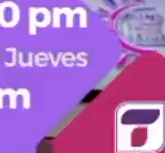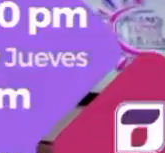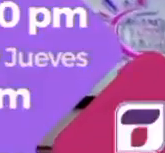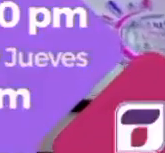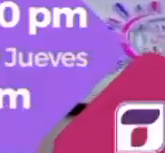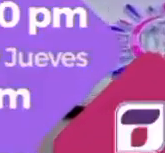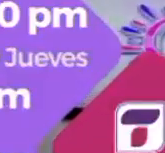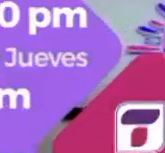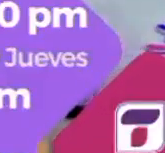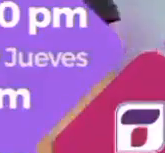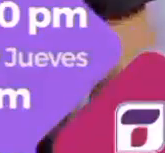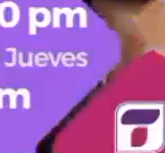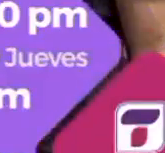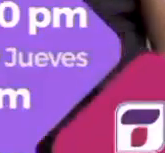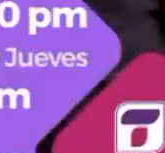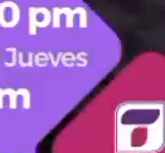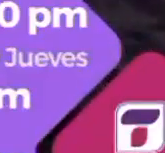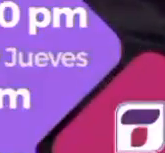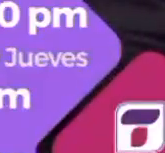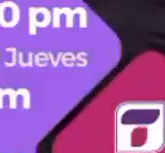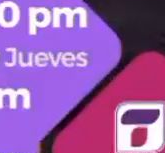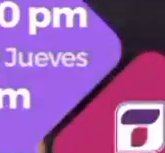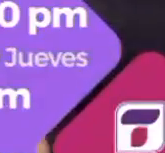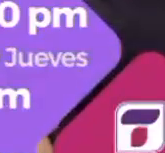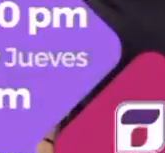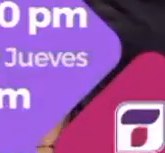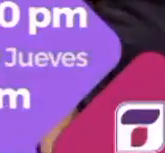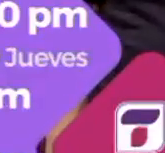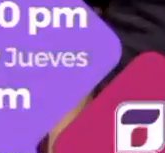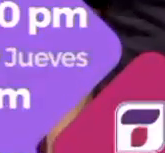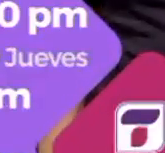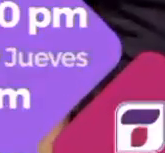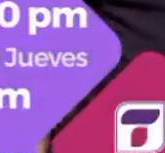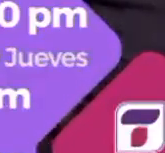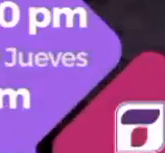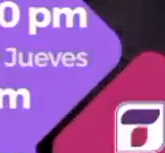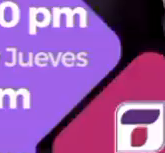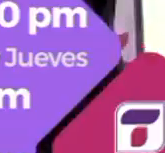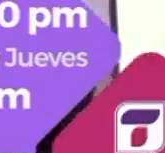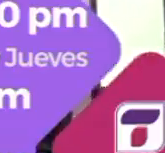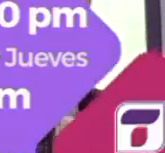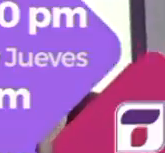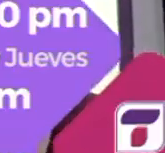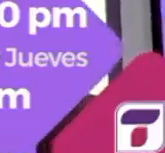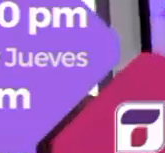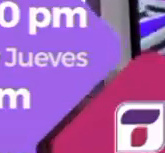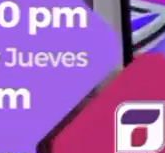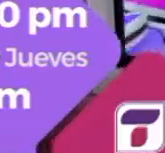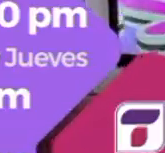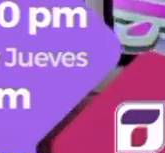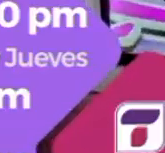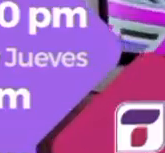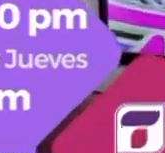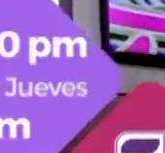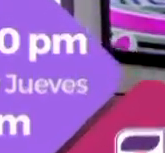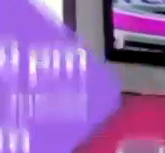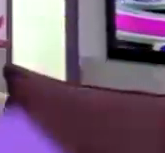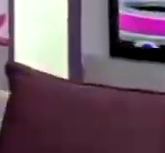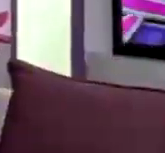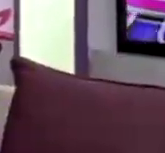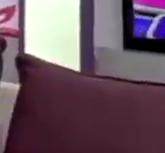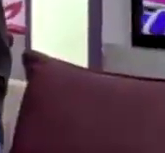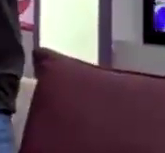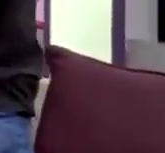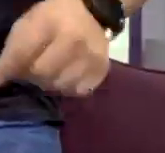los días martes y jueves. Con sus repeticiones sábados y domingos a la misma hora. Todo esto y más a través de